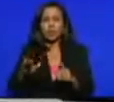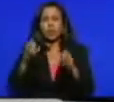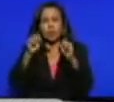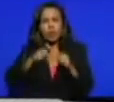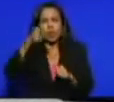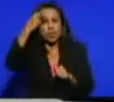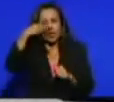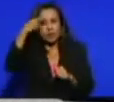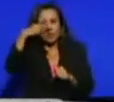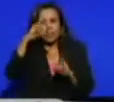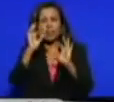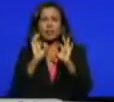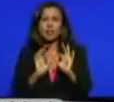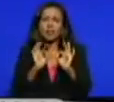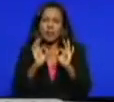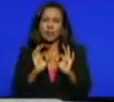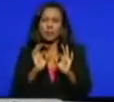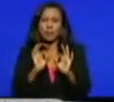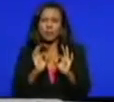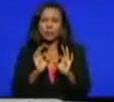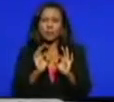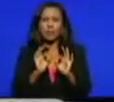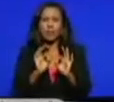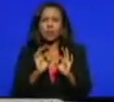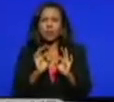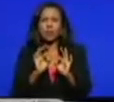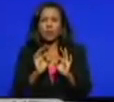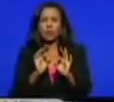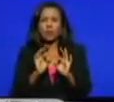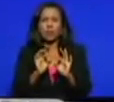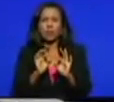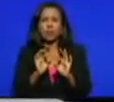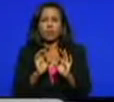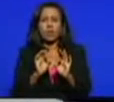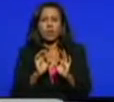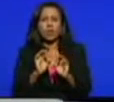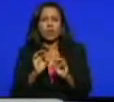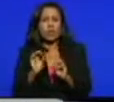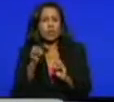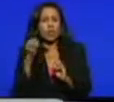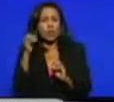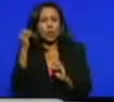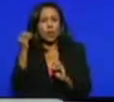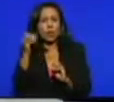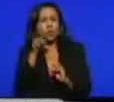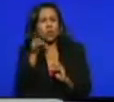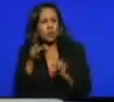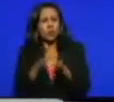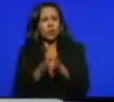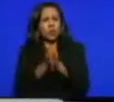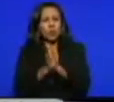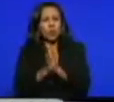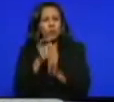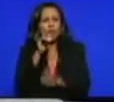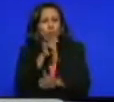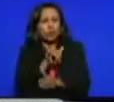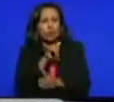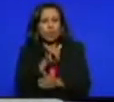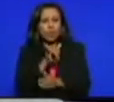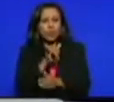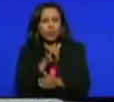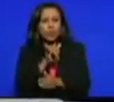corregimientos. Y no dudamos y no escatimamos esfuerzo cuando nos solicitó esta petición de